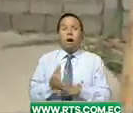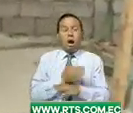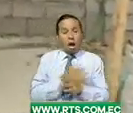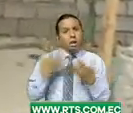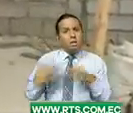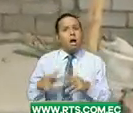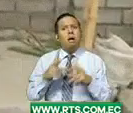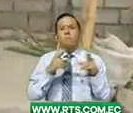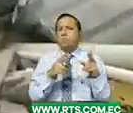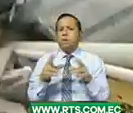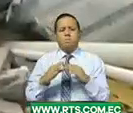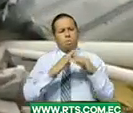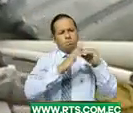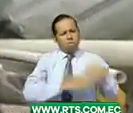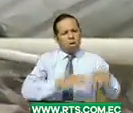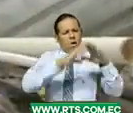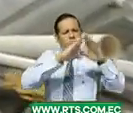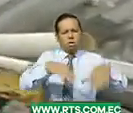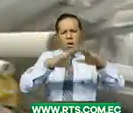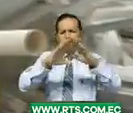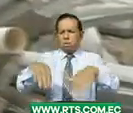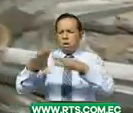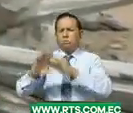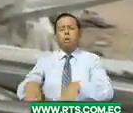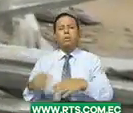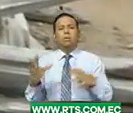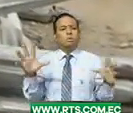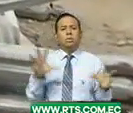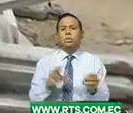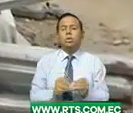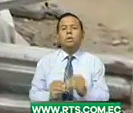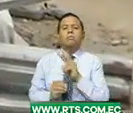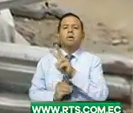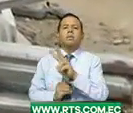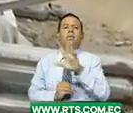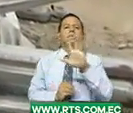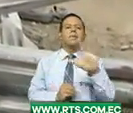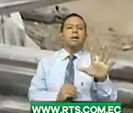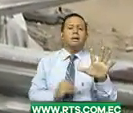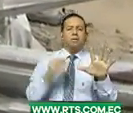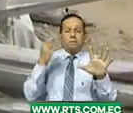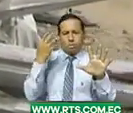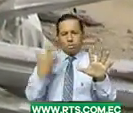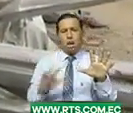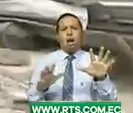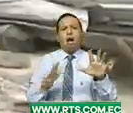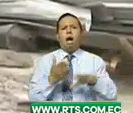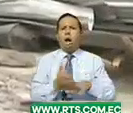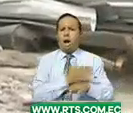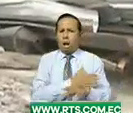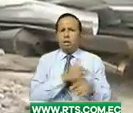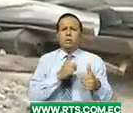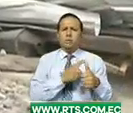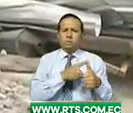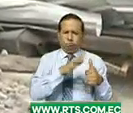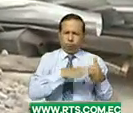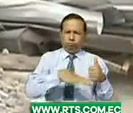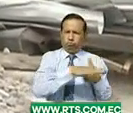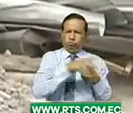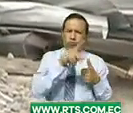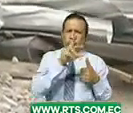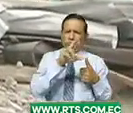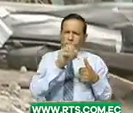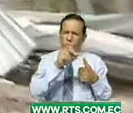similares características. En total ya existen 25 domicilios que son destruidos en sectores como Proletarios con